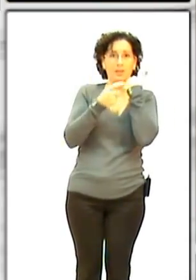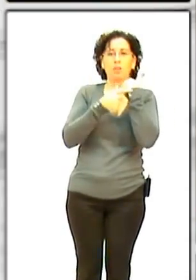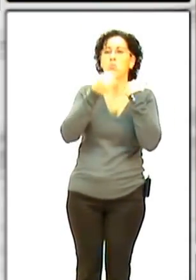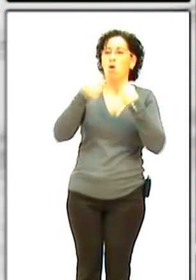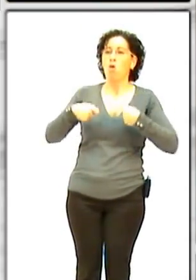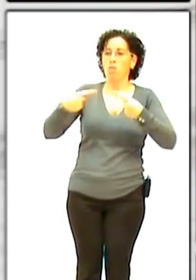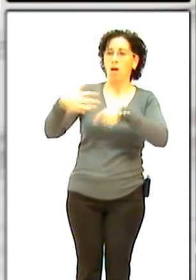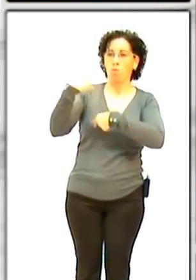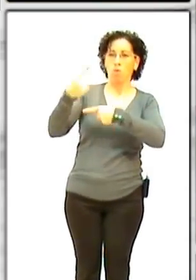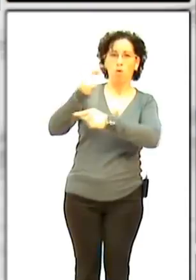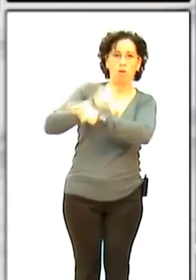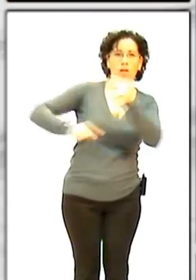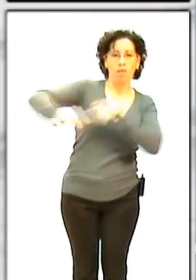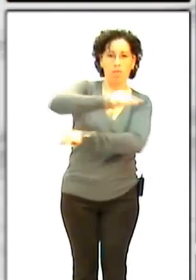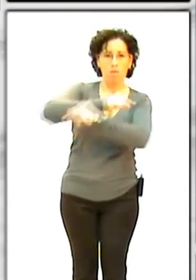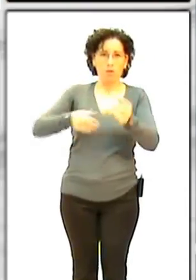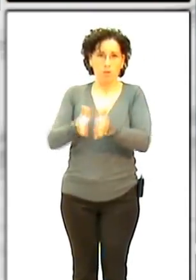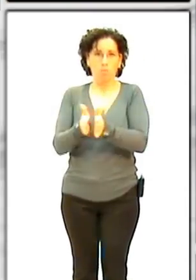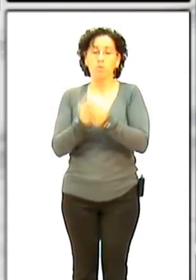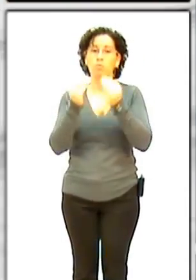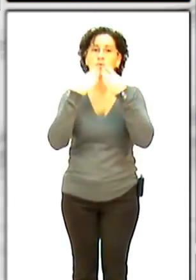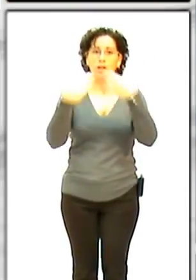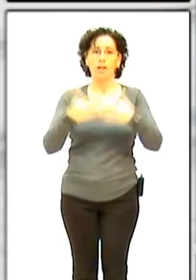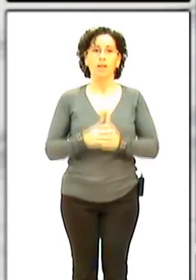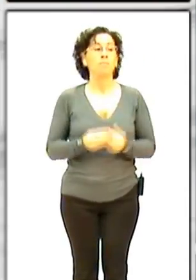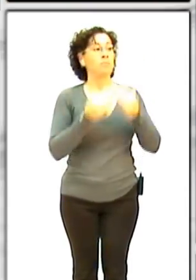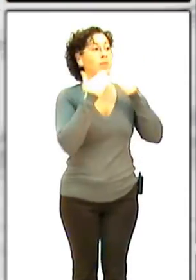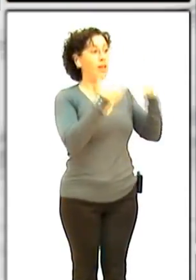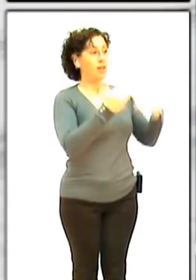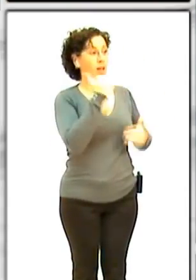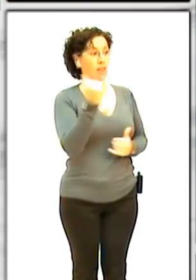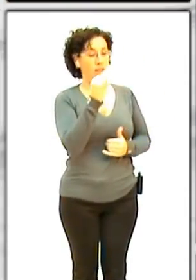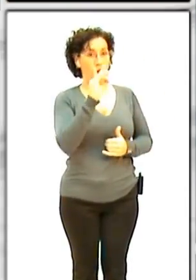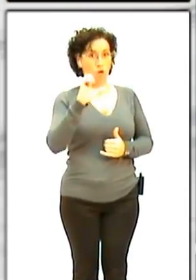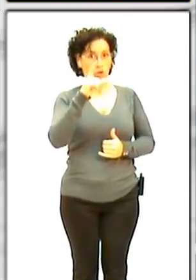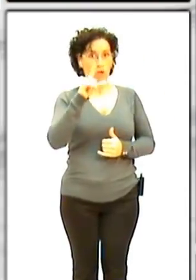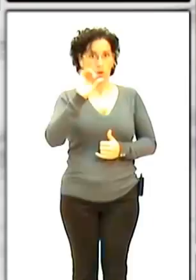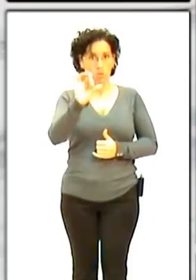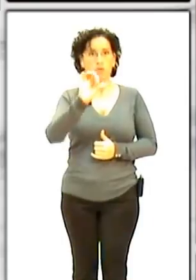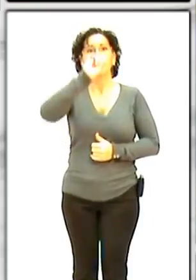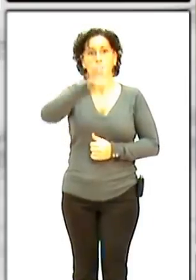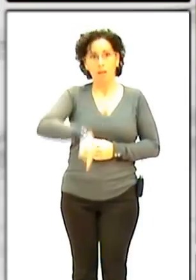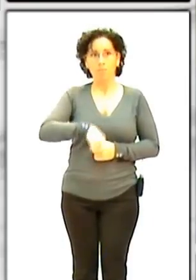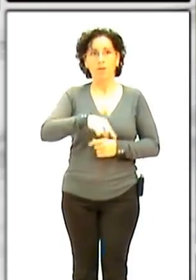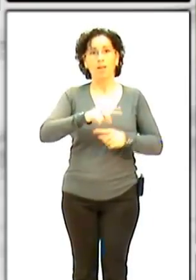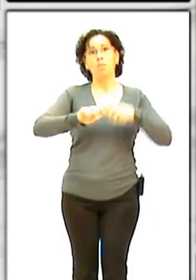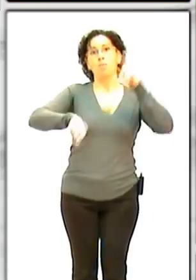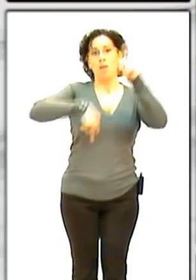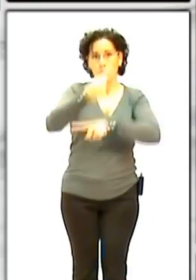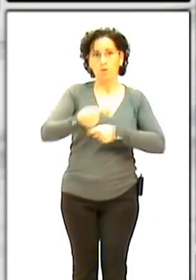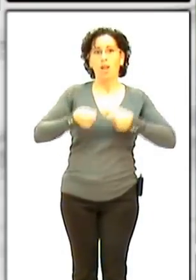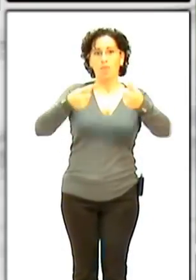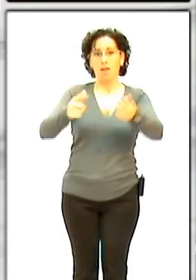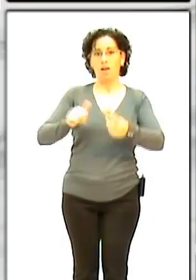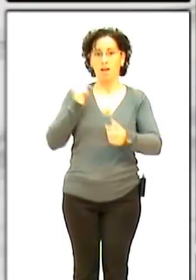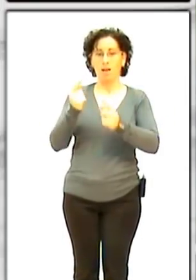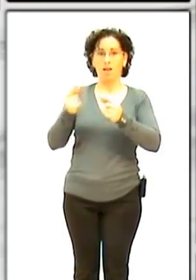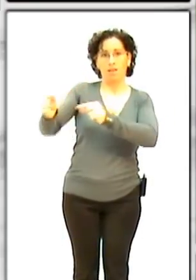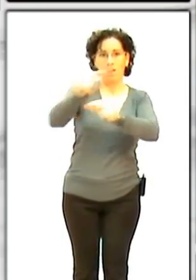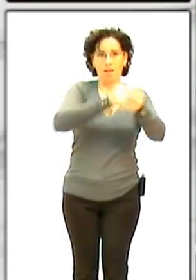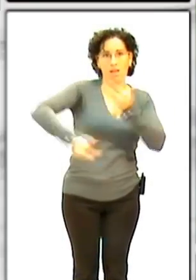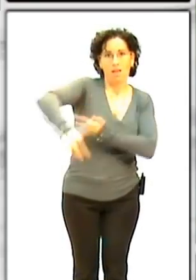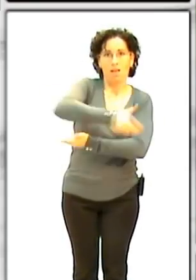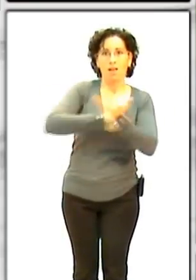luego en el debate con nuestros compañeros. Muchas gracias. Muchas gracias a ti, José Luis, y además por efectivamente abrir luego líneas para el debate como son pues,